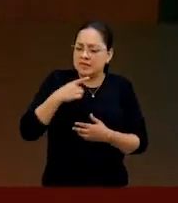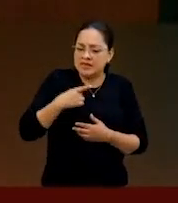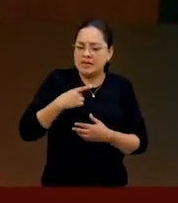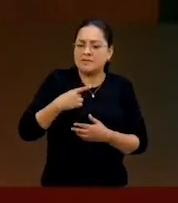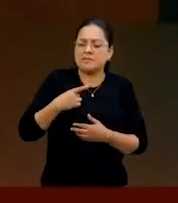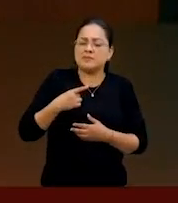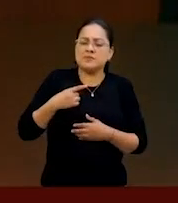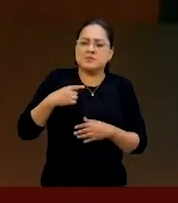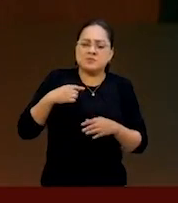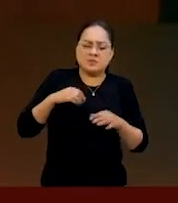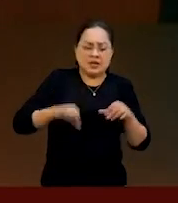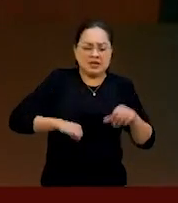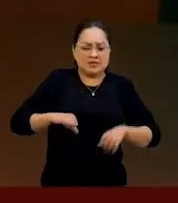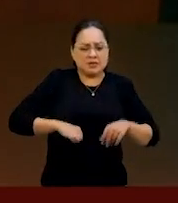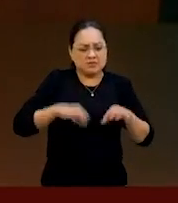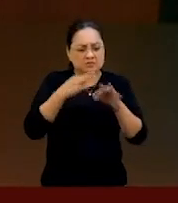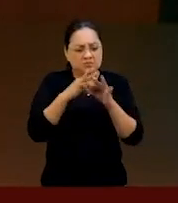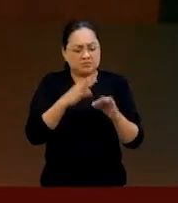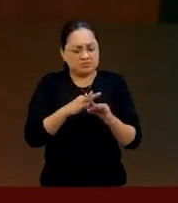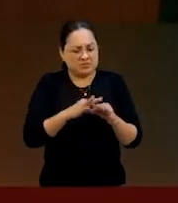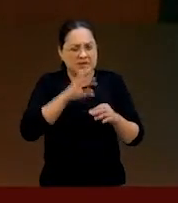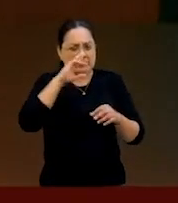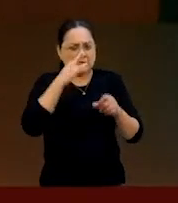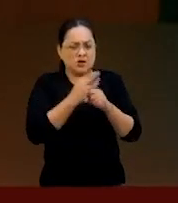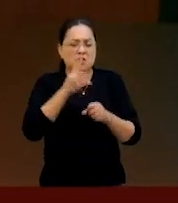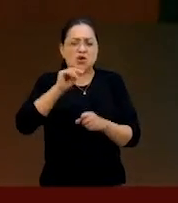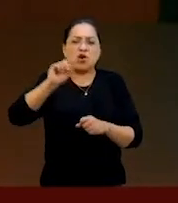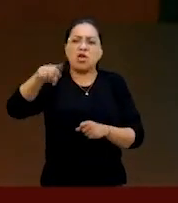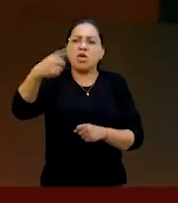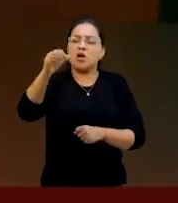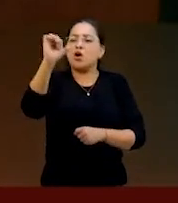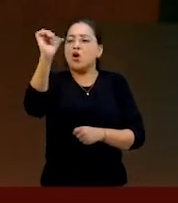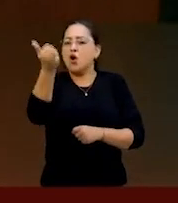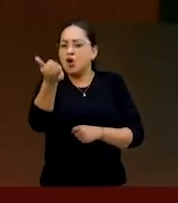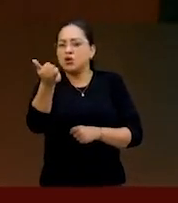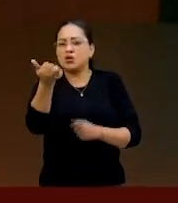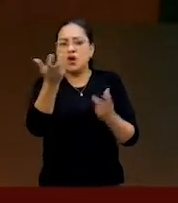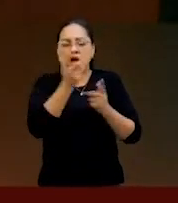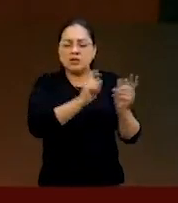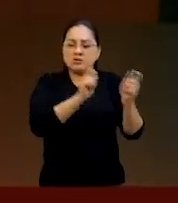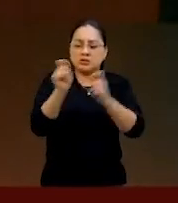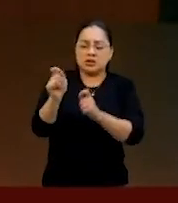sustantivas y no las tareas que le corresponden al poder civil.